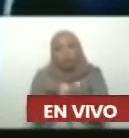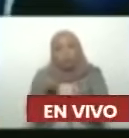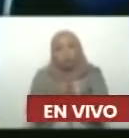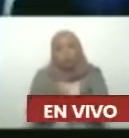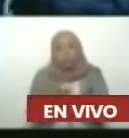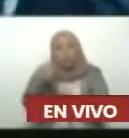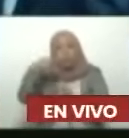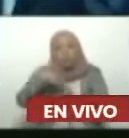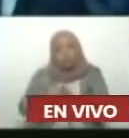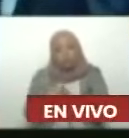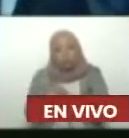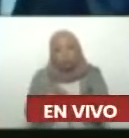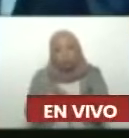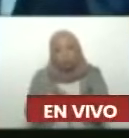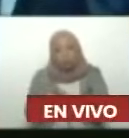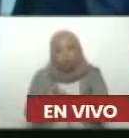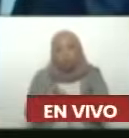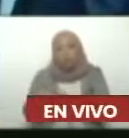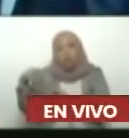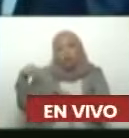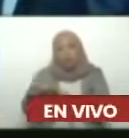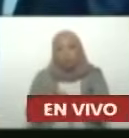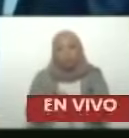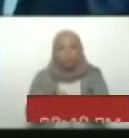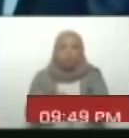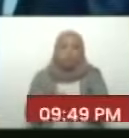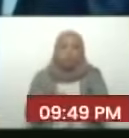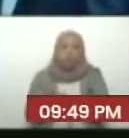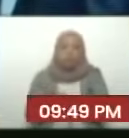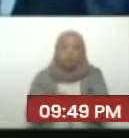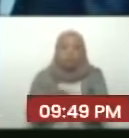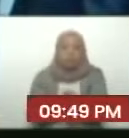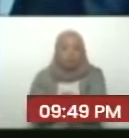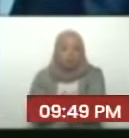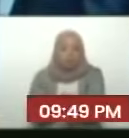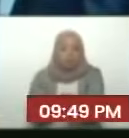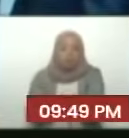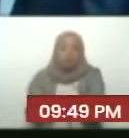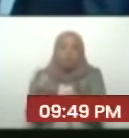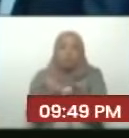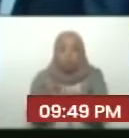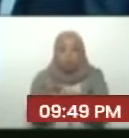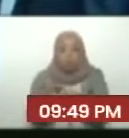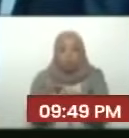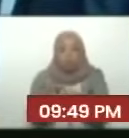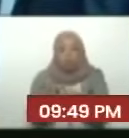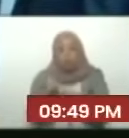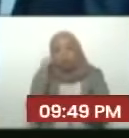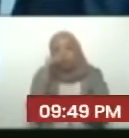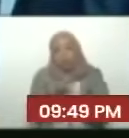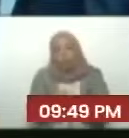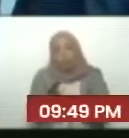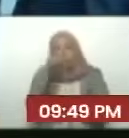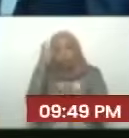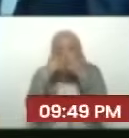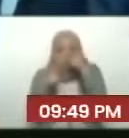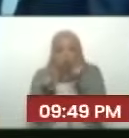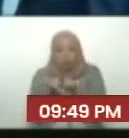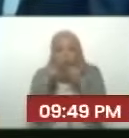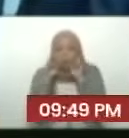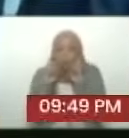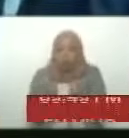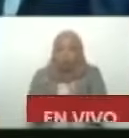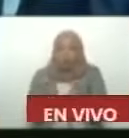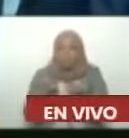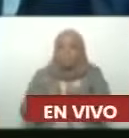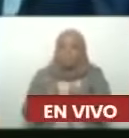profundidad. A profundidad. Y la hermandad que unió a Kirchner, a Chávez, fue, yo la vi, yo